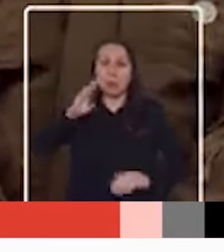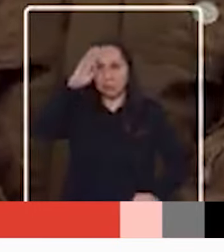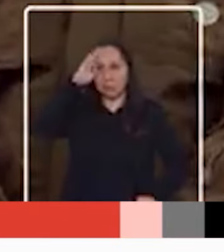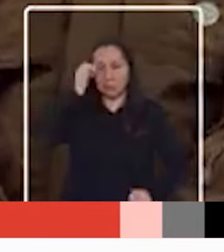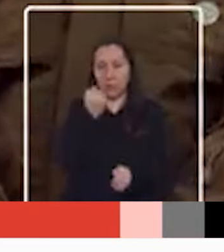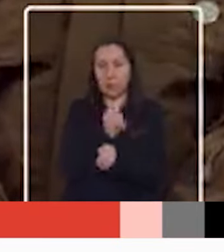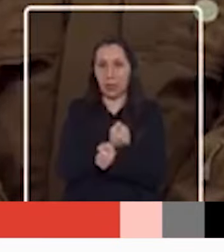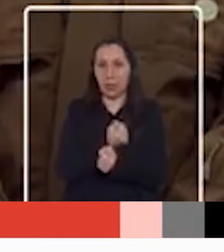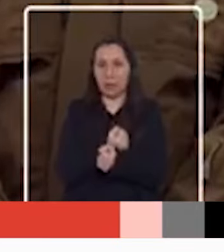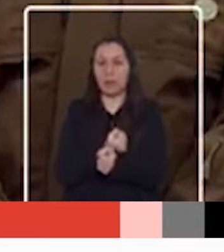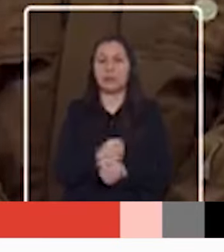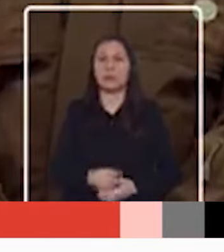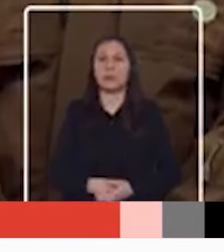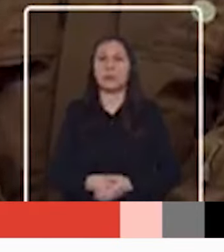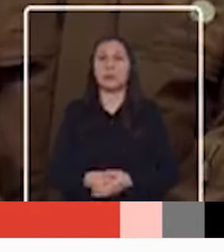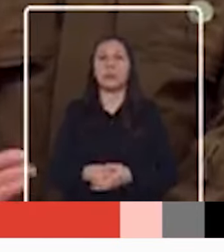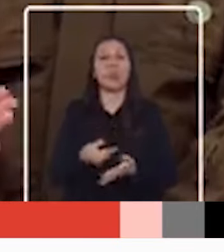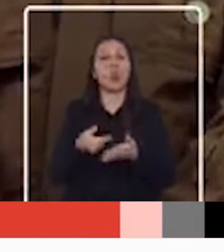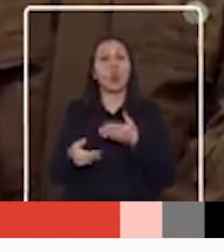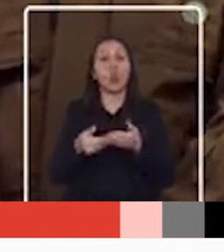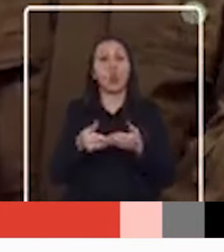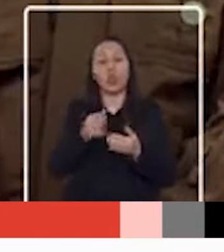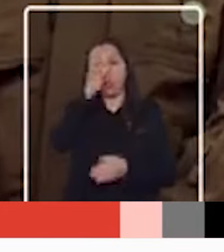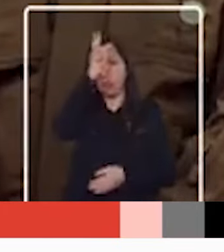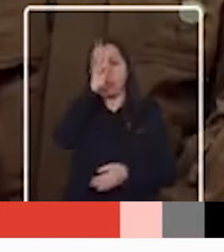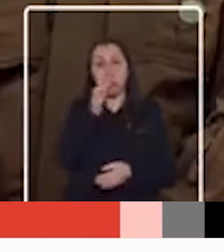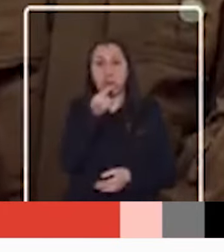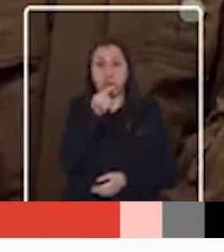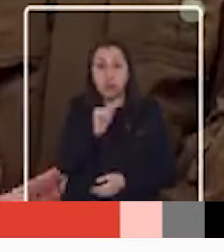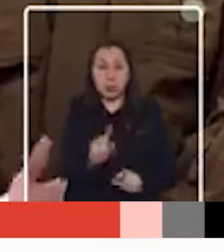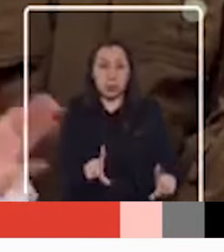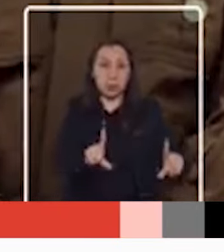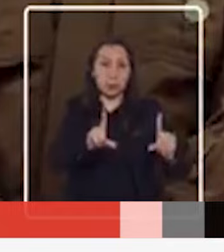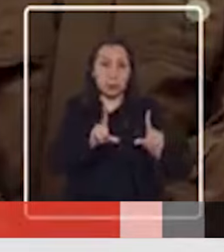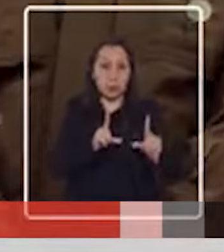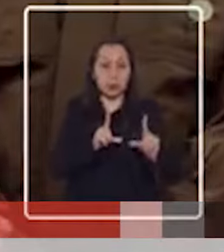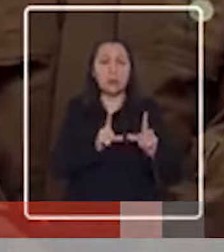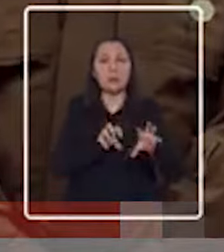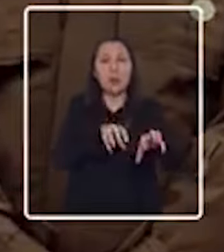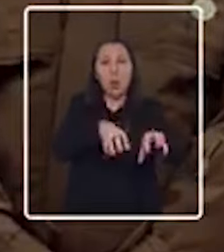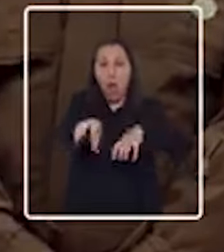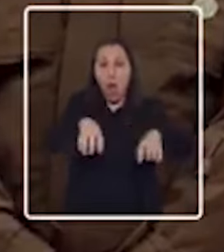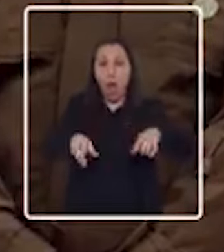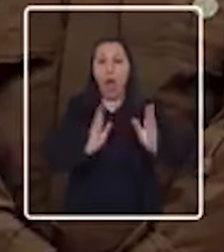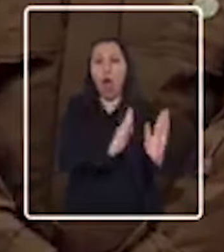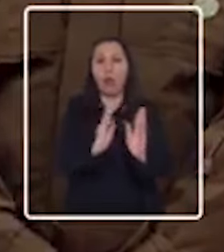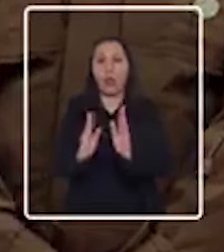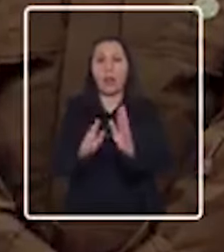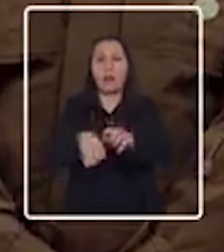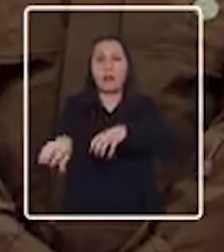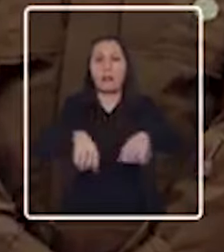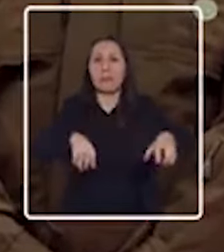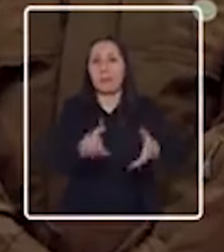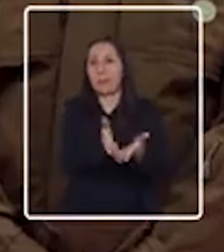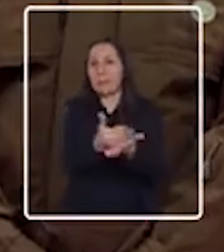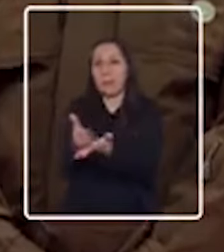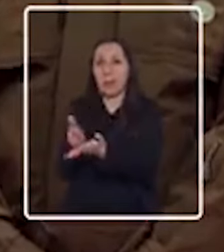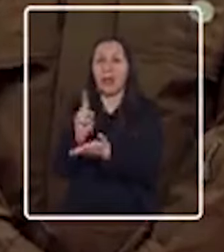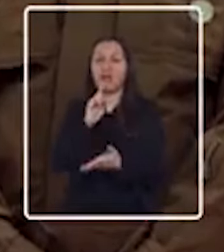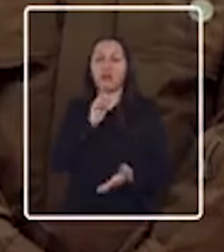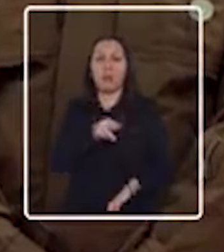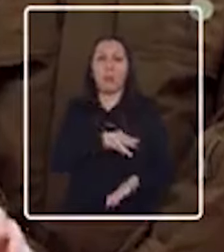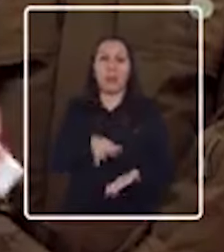policías. Tanto en la destinación de los funcionarios recién egresados como en el reordenamiento de todos los planes operativos que hay en la